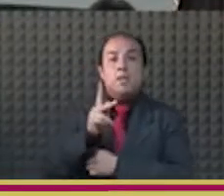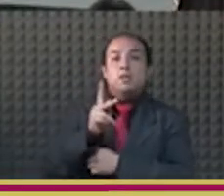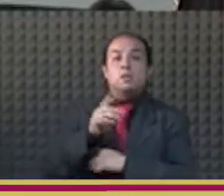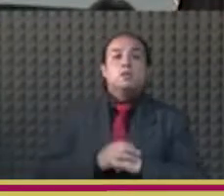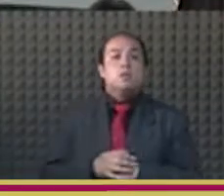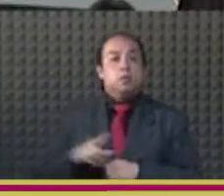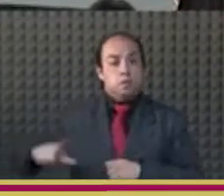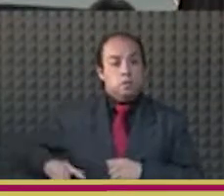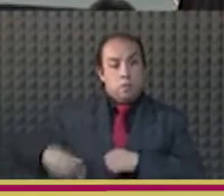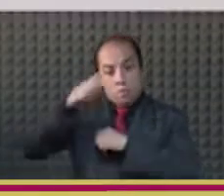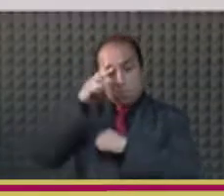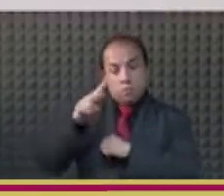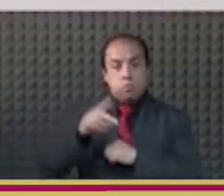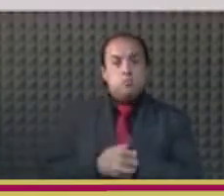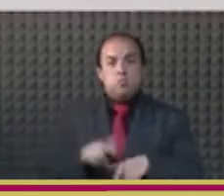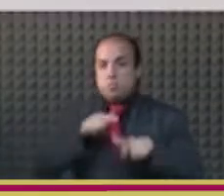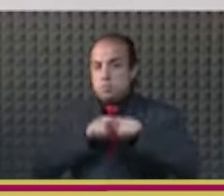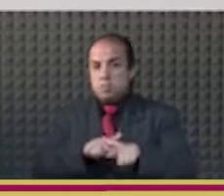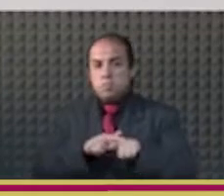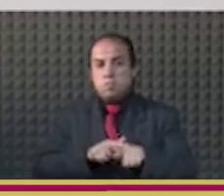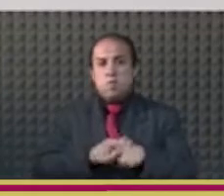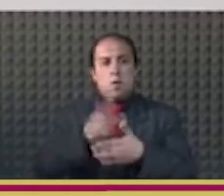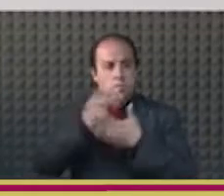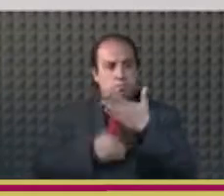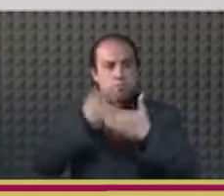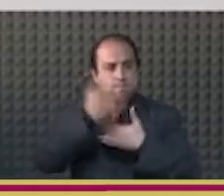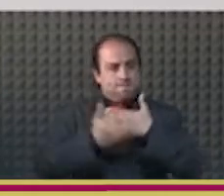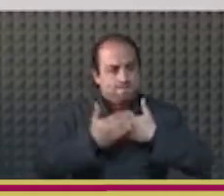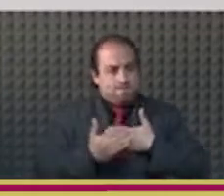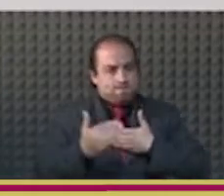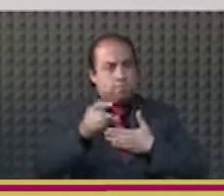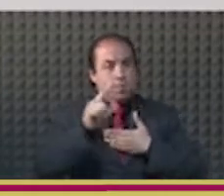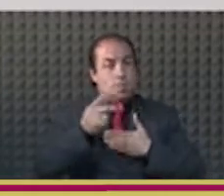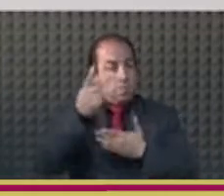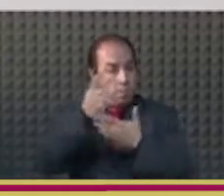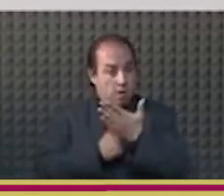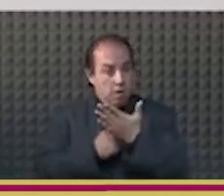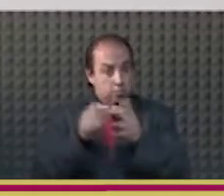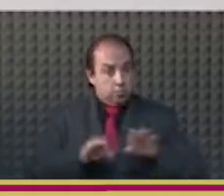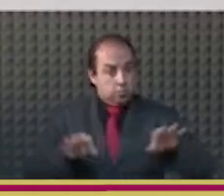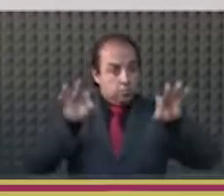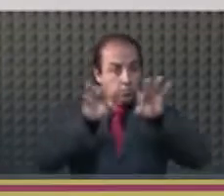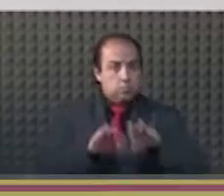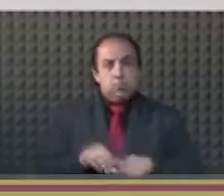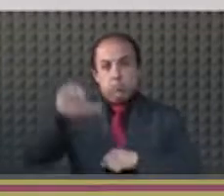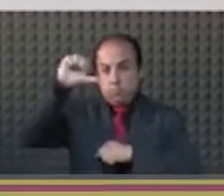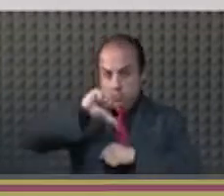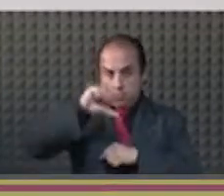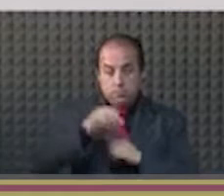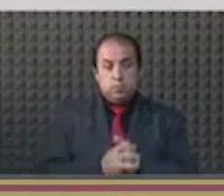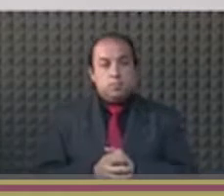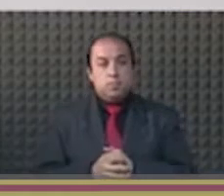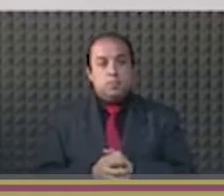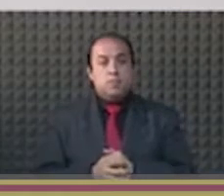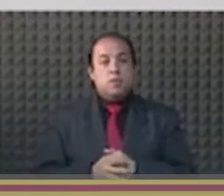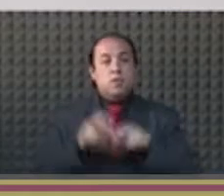el Gobierno de México siguió con sus grandes proyectos y programas fundamentales, y precisamente hoy, en el